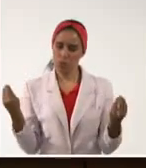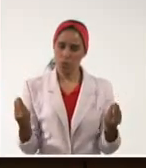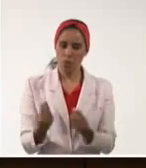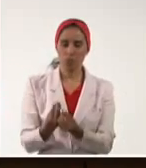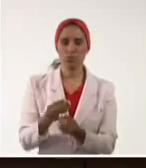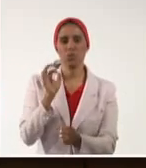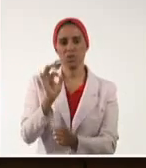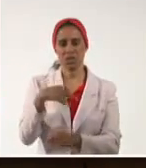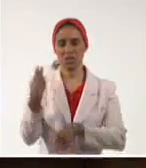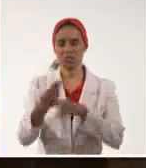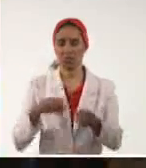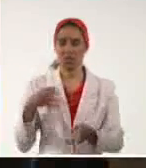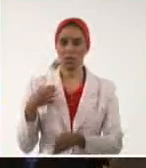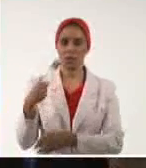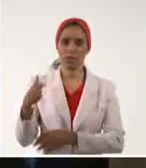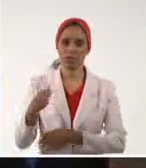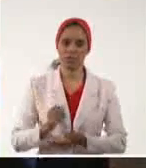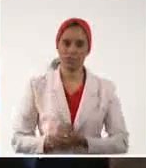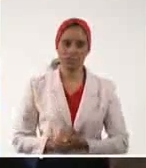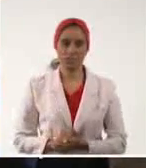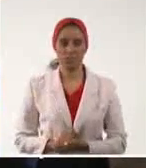lo haremos.